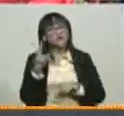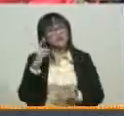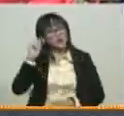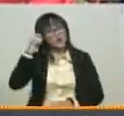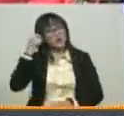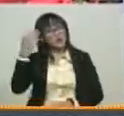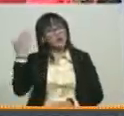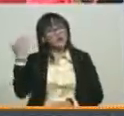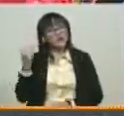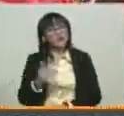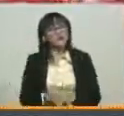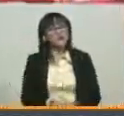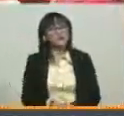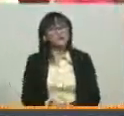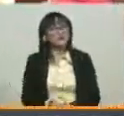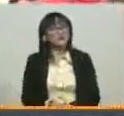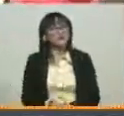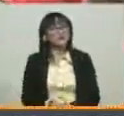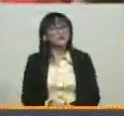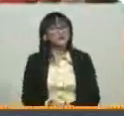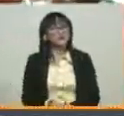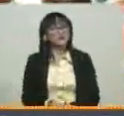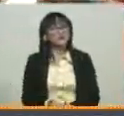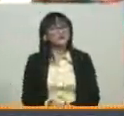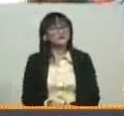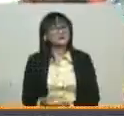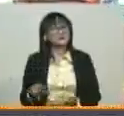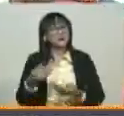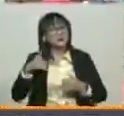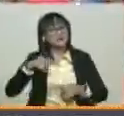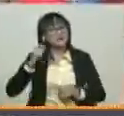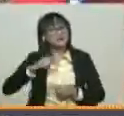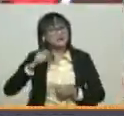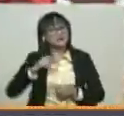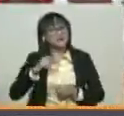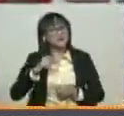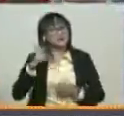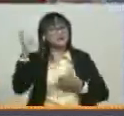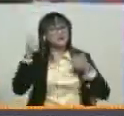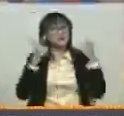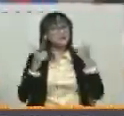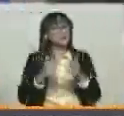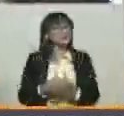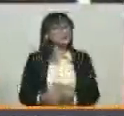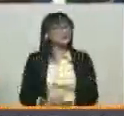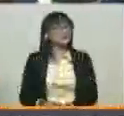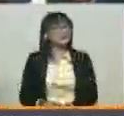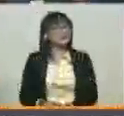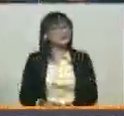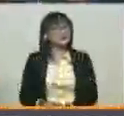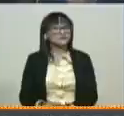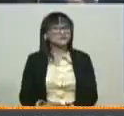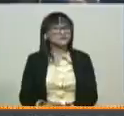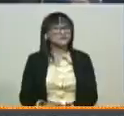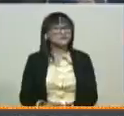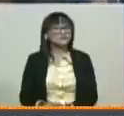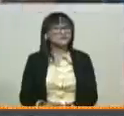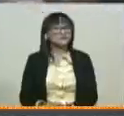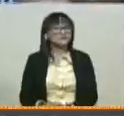acuerdan? Que recibimos aquí mismo al comandante Chávez.